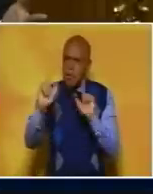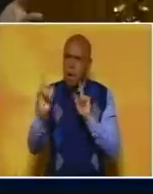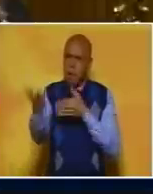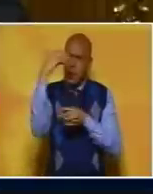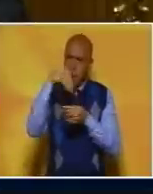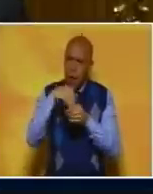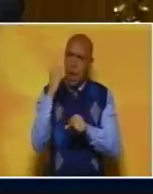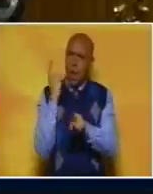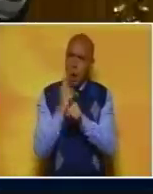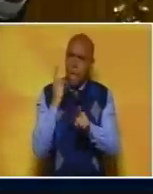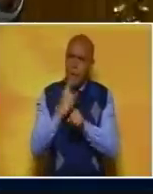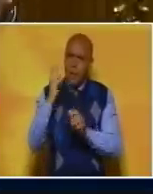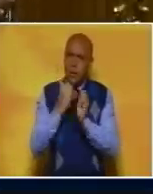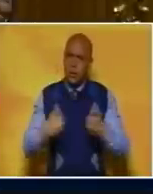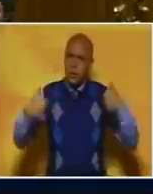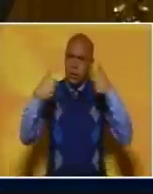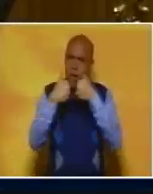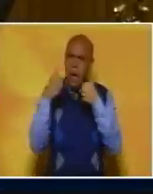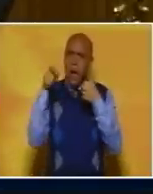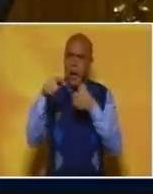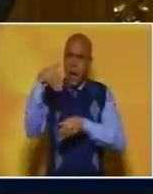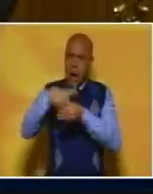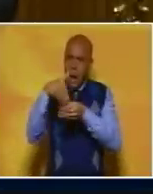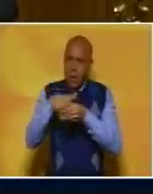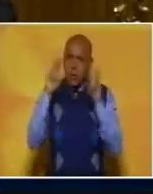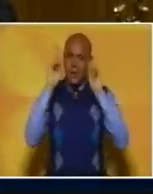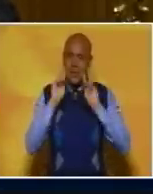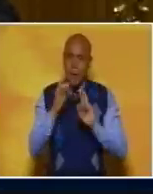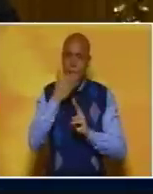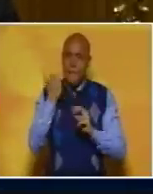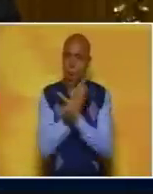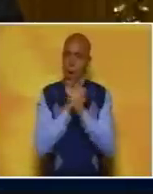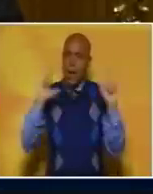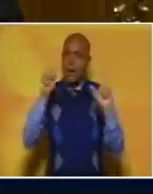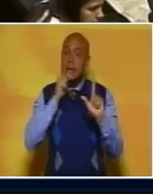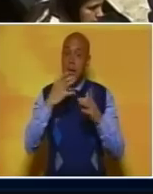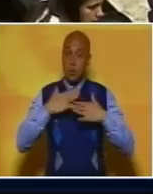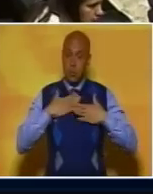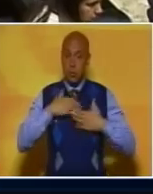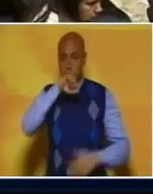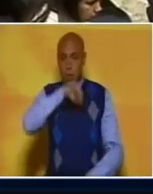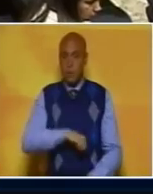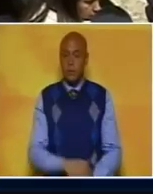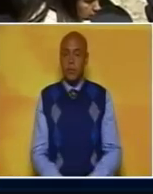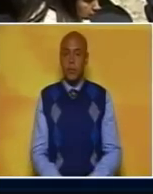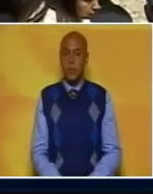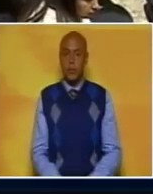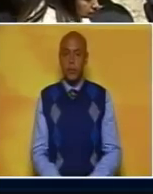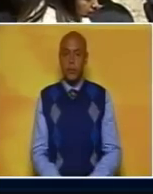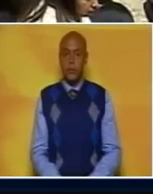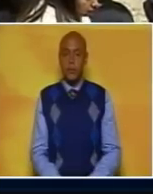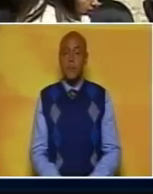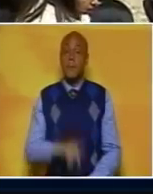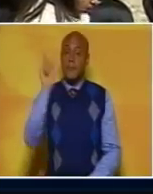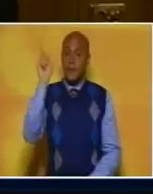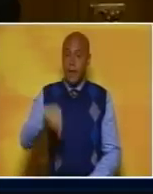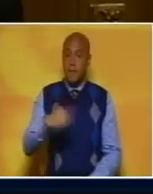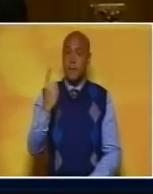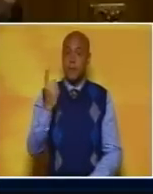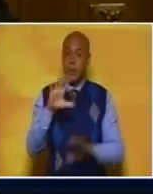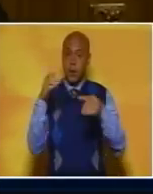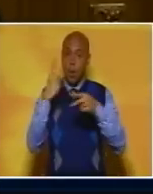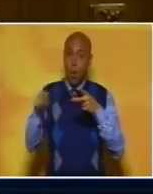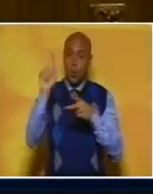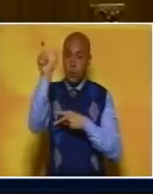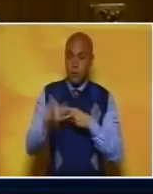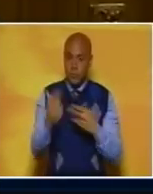participar en las elecciones libres y transparentes, que es lo que queremos los demócratas. Por su parte, el